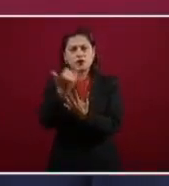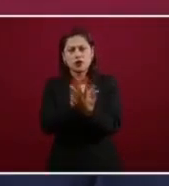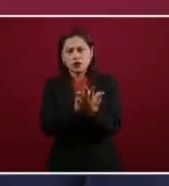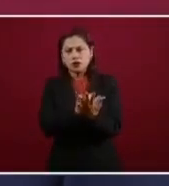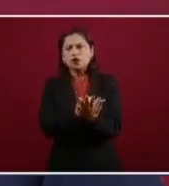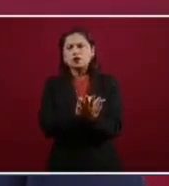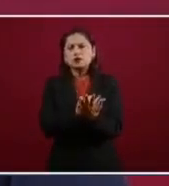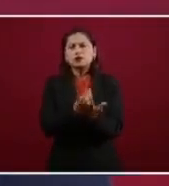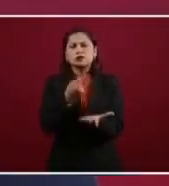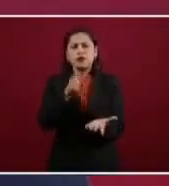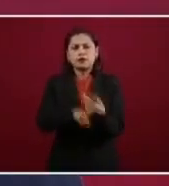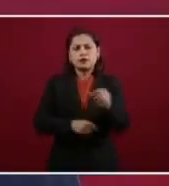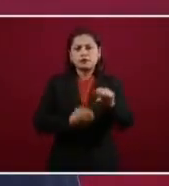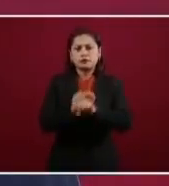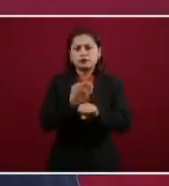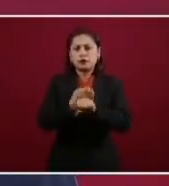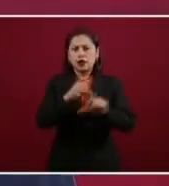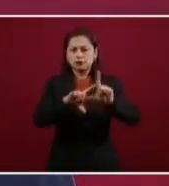regionales